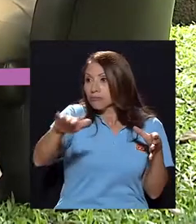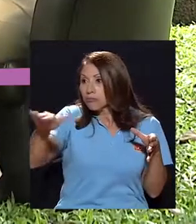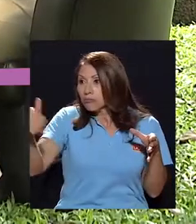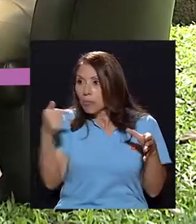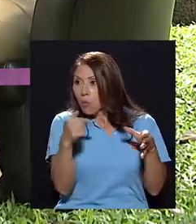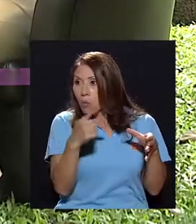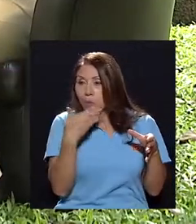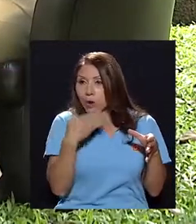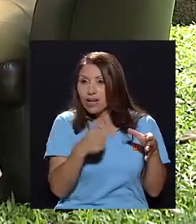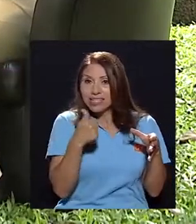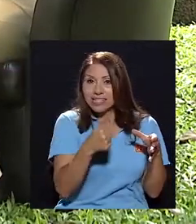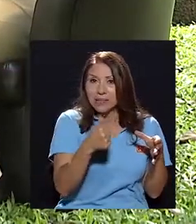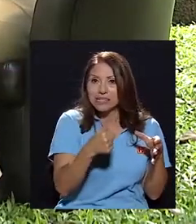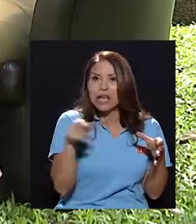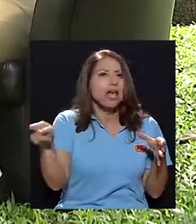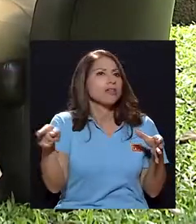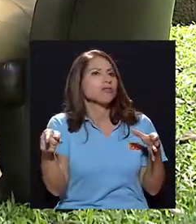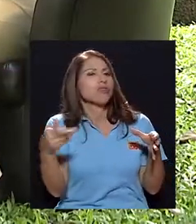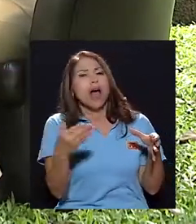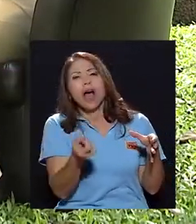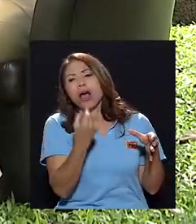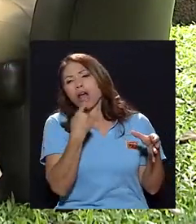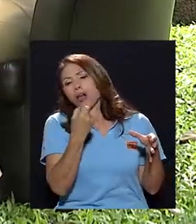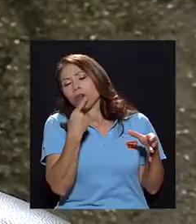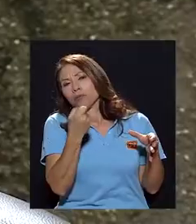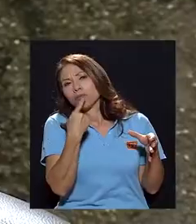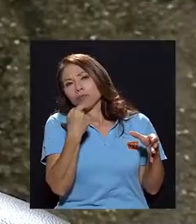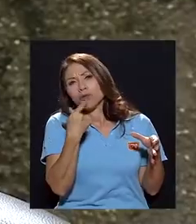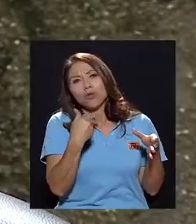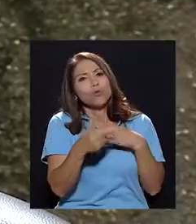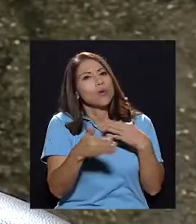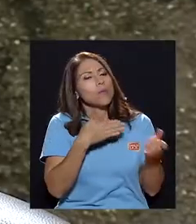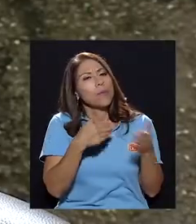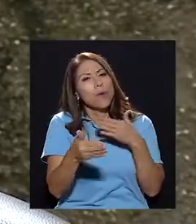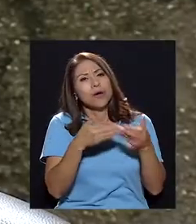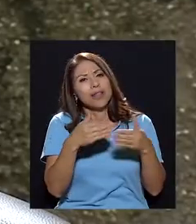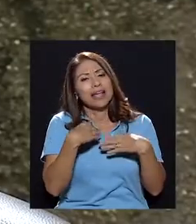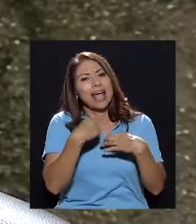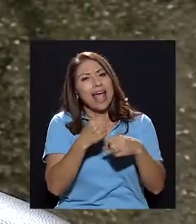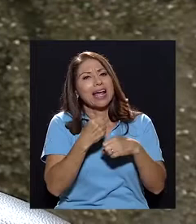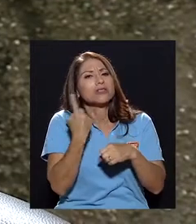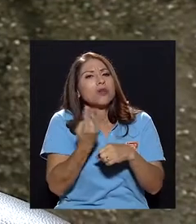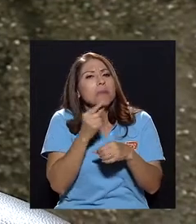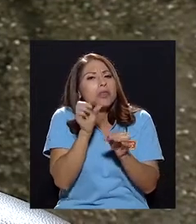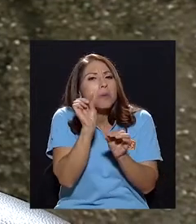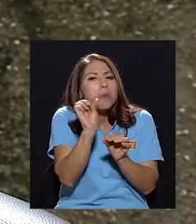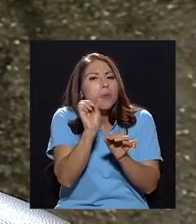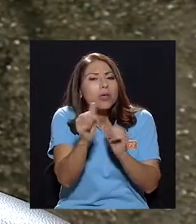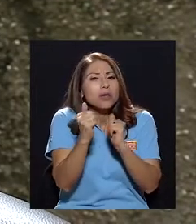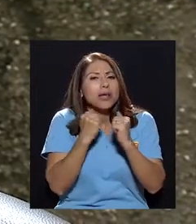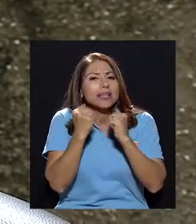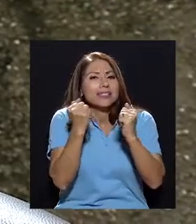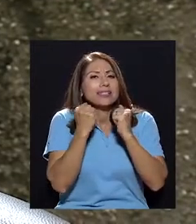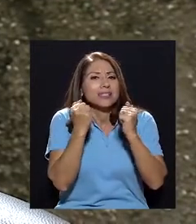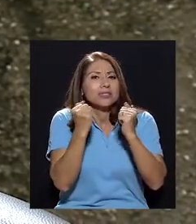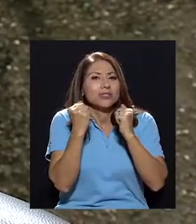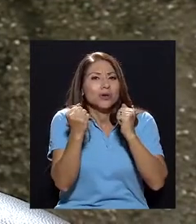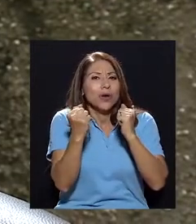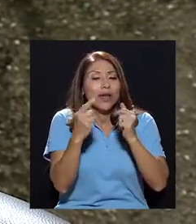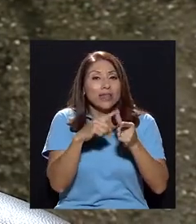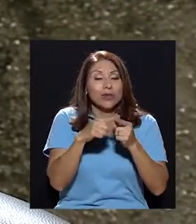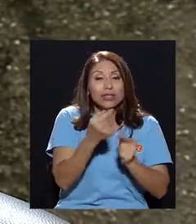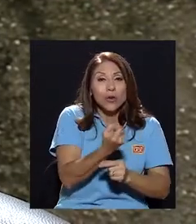mundo está tomando las pastillas, aunque hagan una hora de ejercicio, se toman una pastilla antes, se toman una pastilla a la mitad del ejercicio, y no es